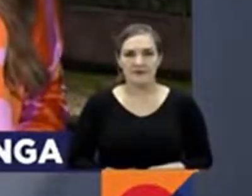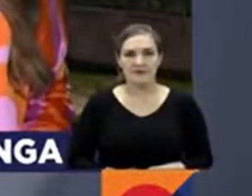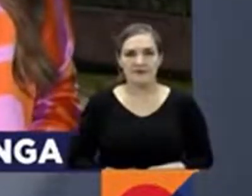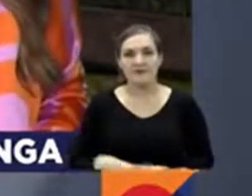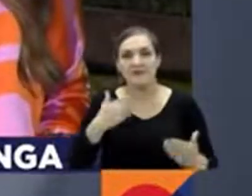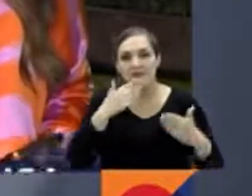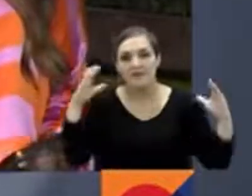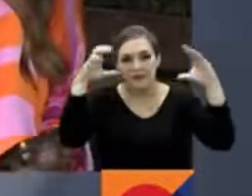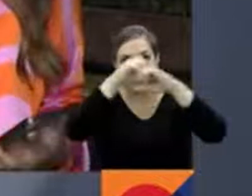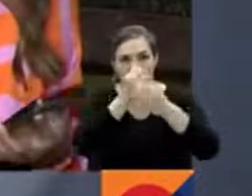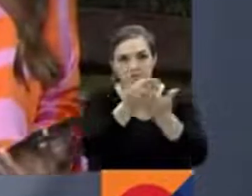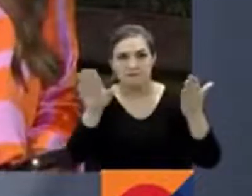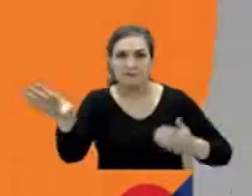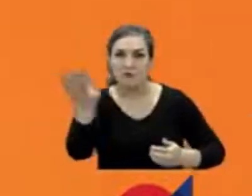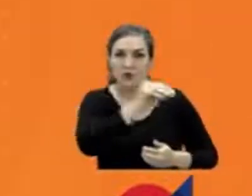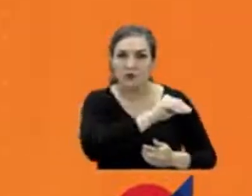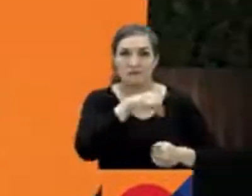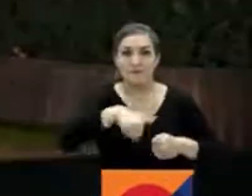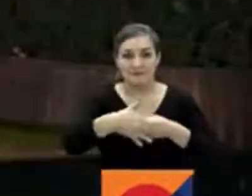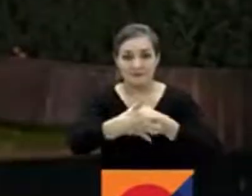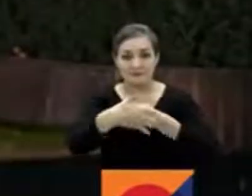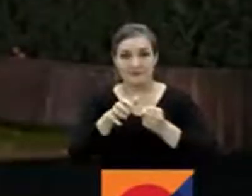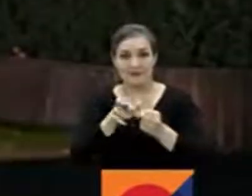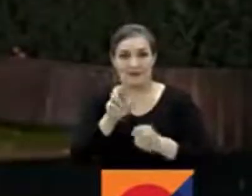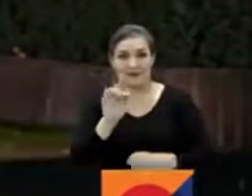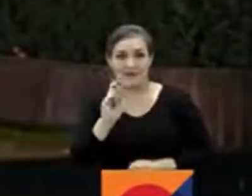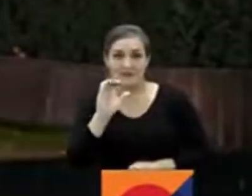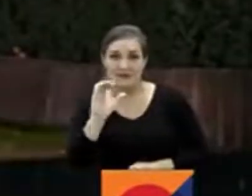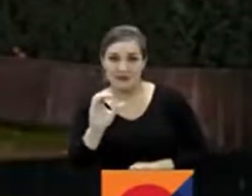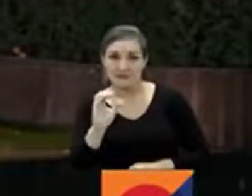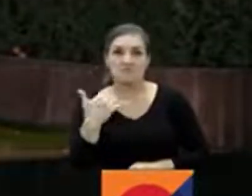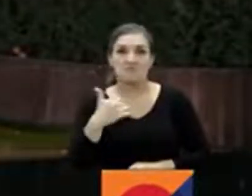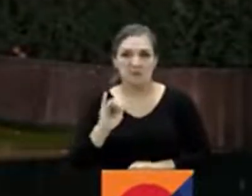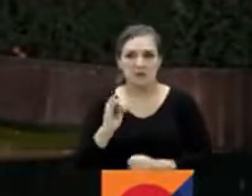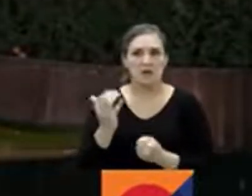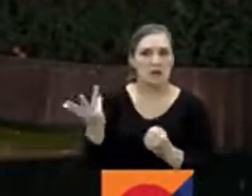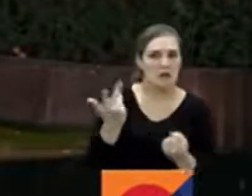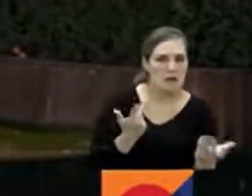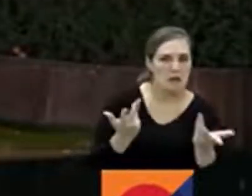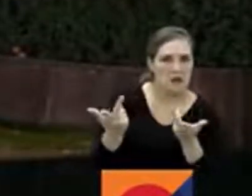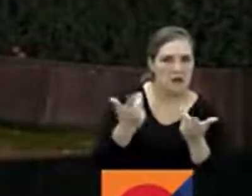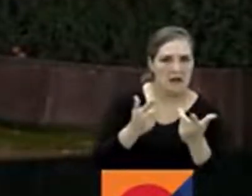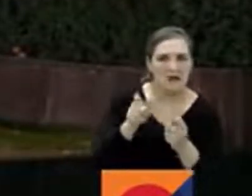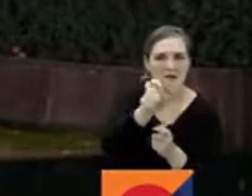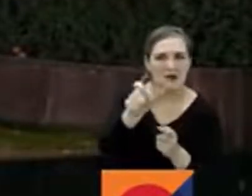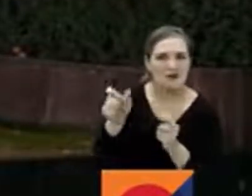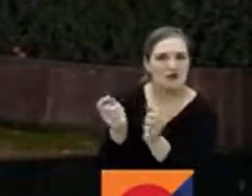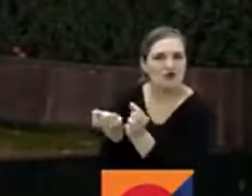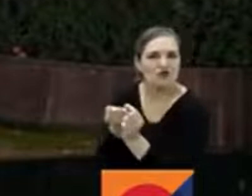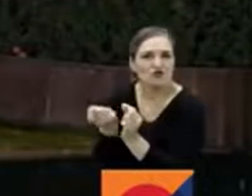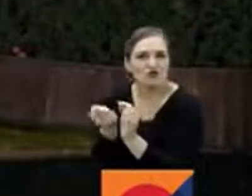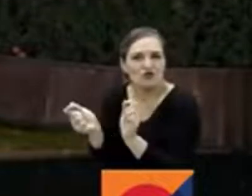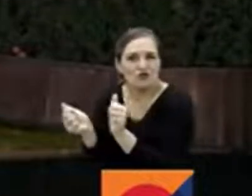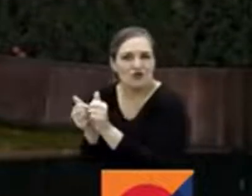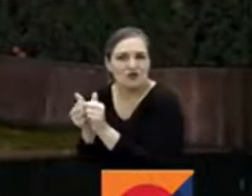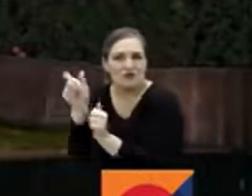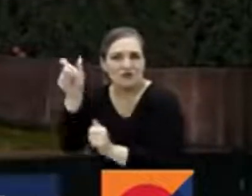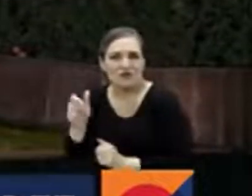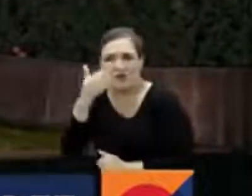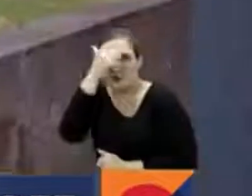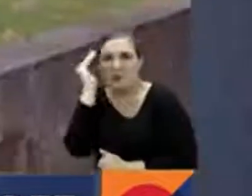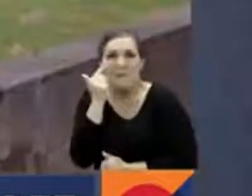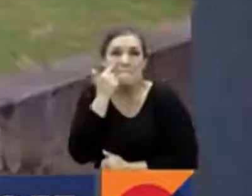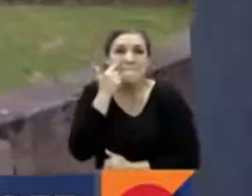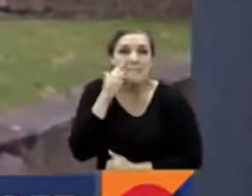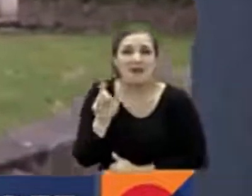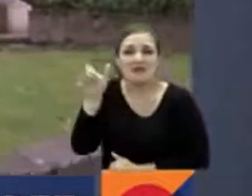Buenas noches para todos. RTVC Noticias conoció por personas muy cercanas a Rodolfo Hernández que al parecer no tiene muchas intenciones